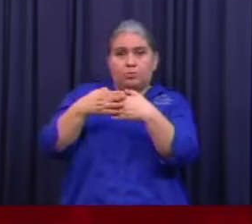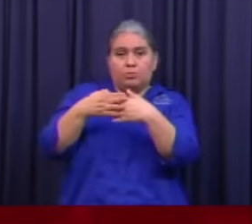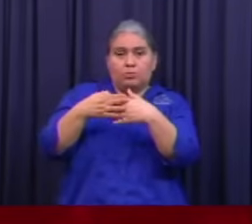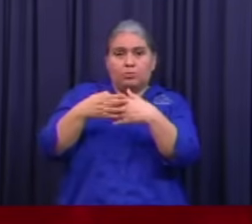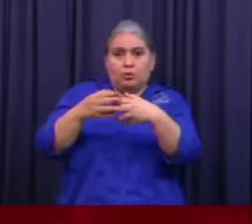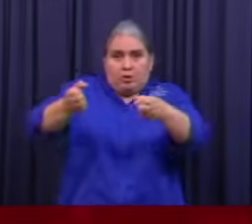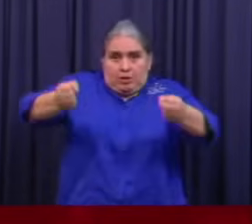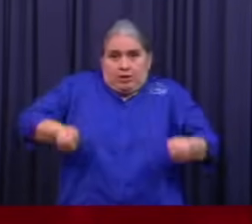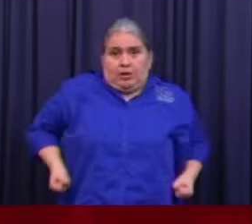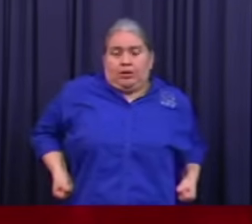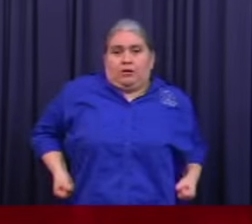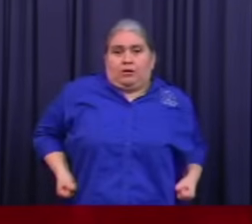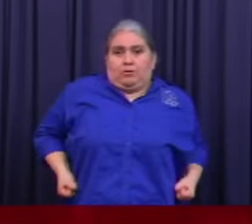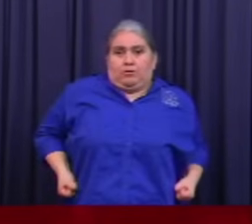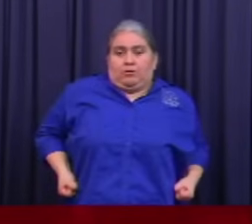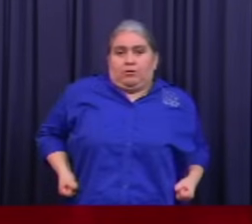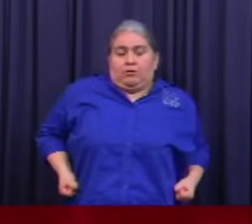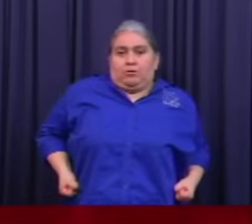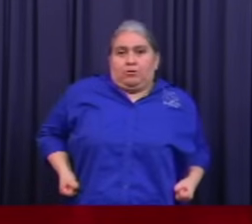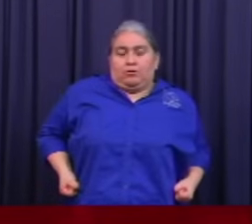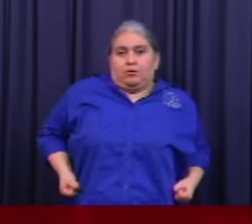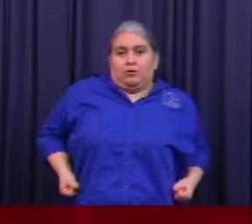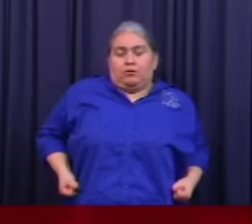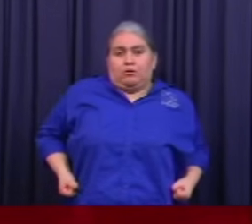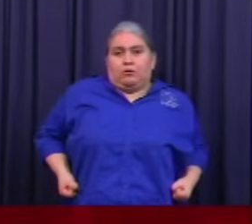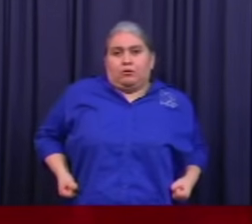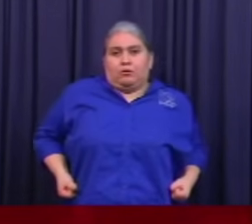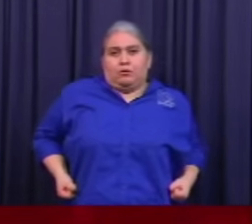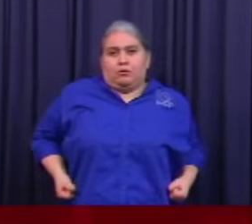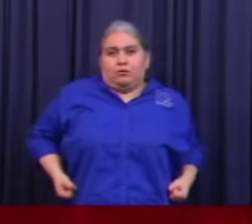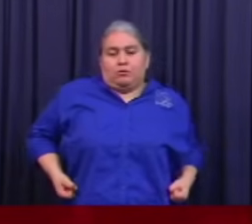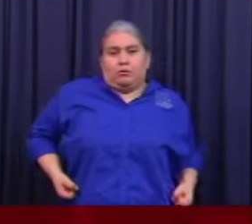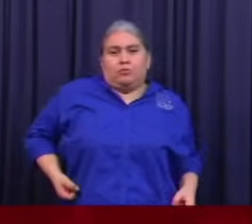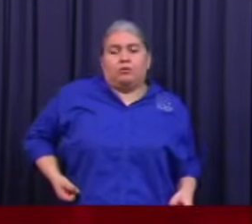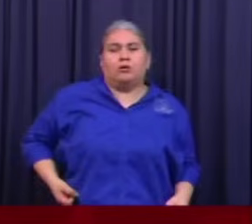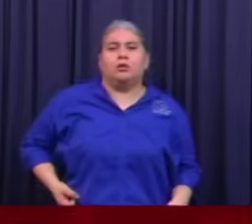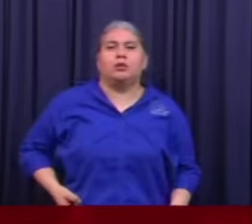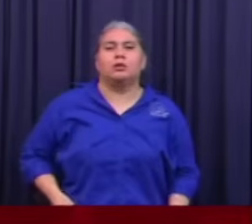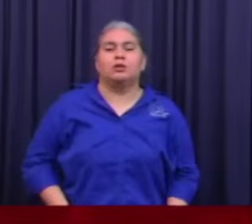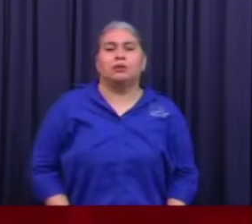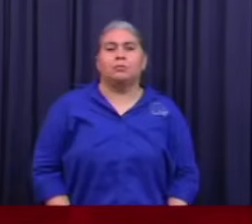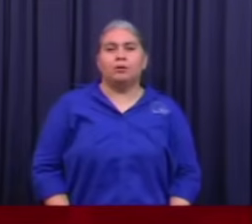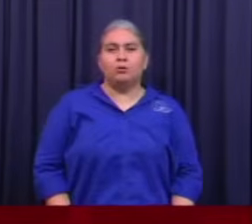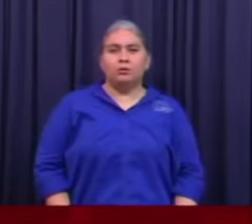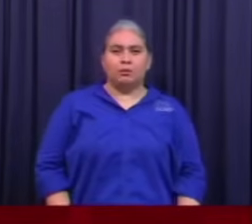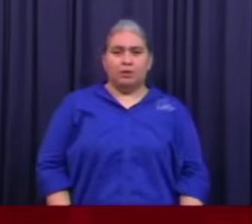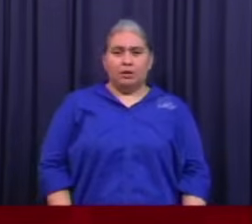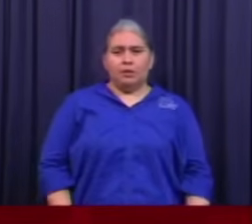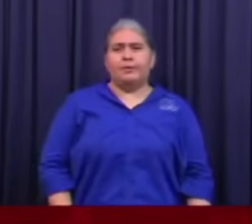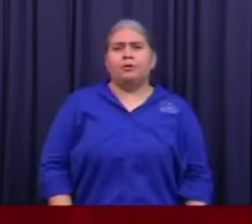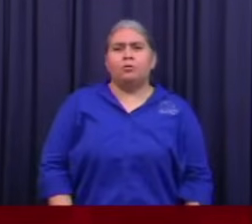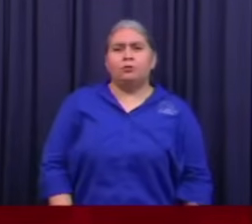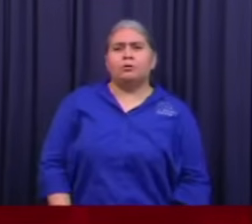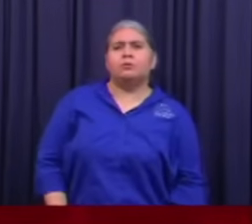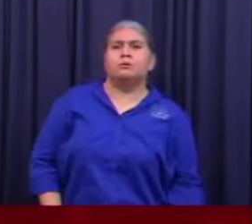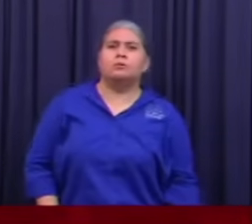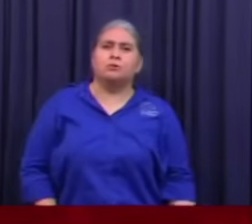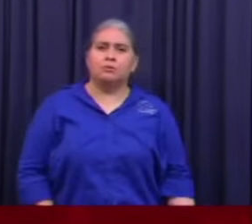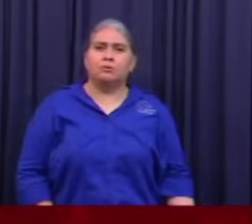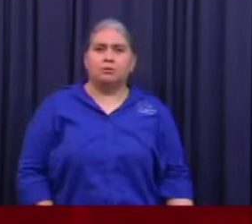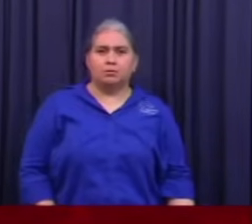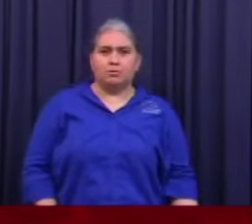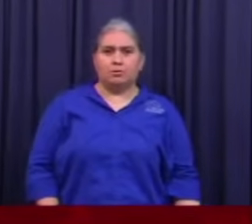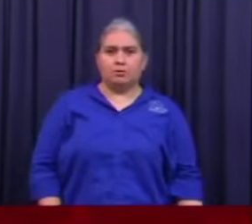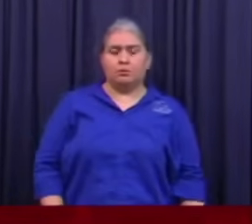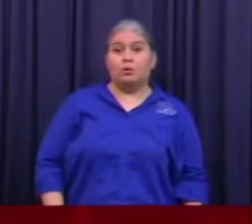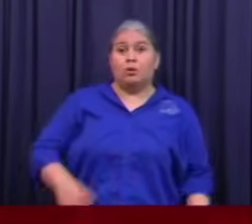arma destructora en la mano y aquí que seis verdugos venían por el camino de la puerta superior que